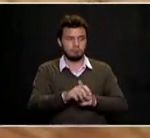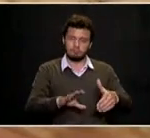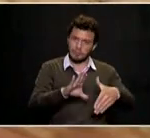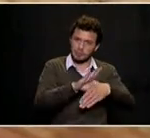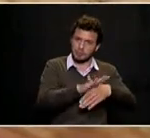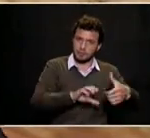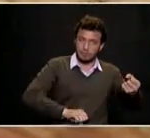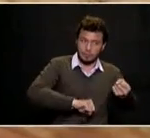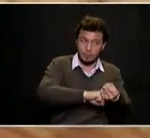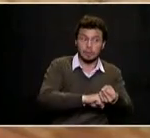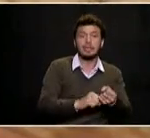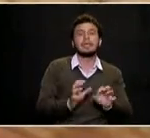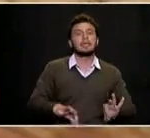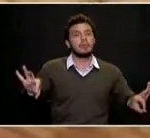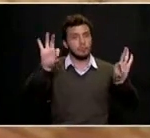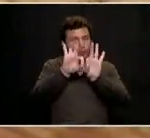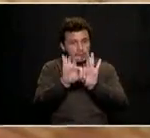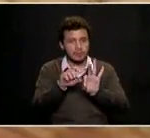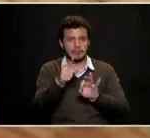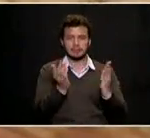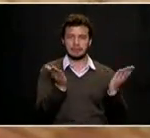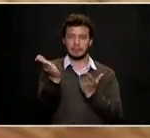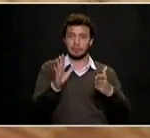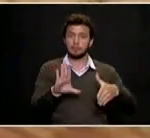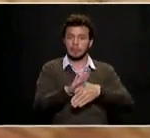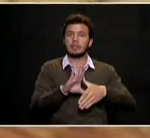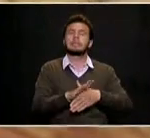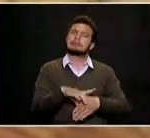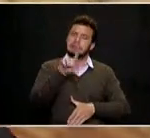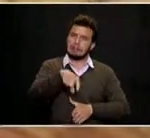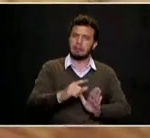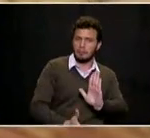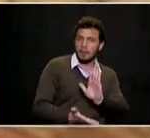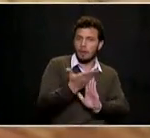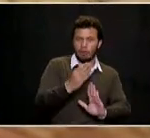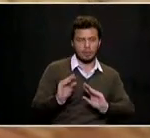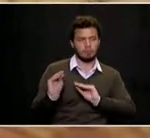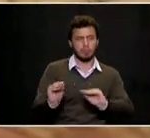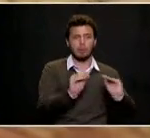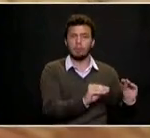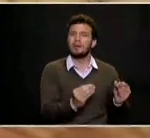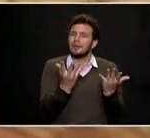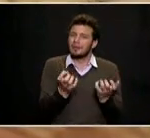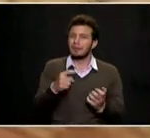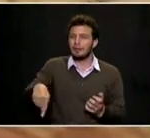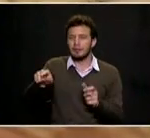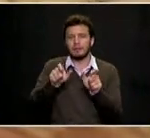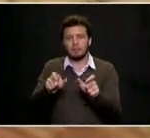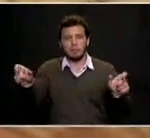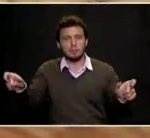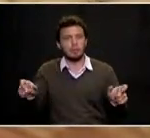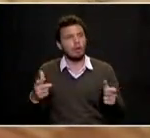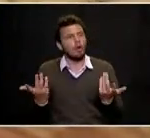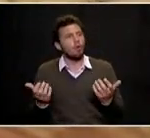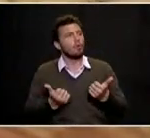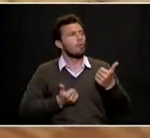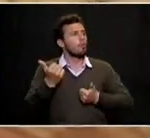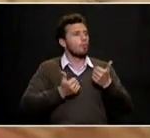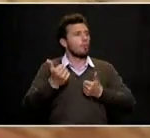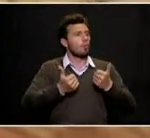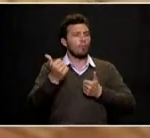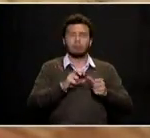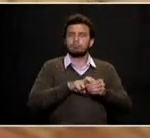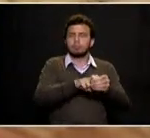el servicio de taxis y estaremos acompañando también esta apuesta para que la gente tenga una alternativa digna de movilización y los taxistas